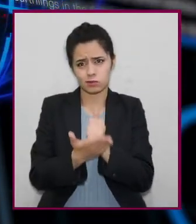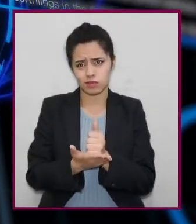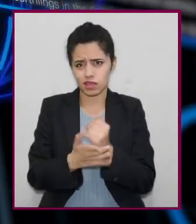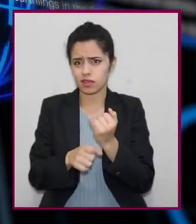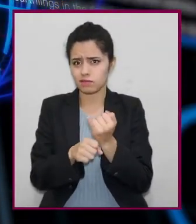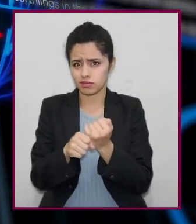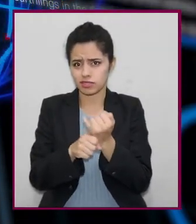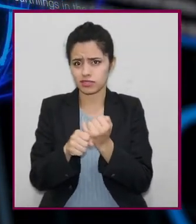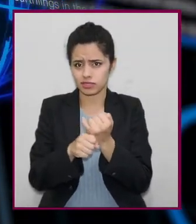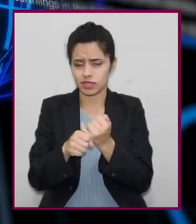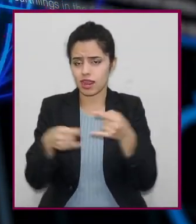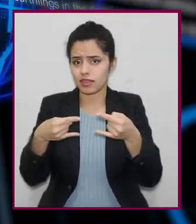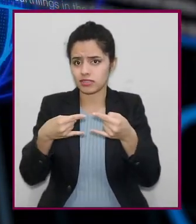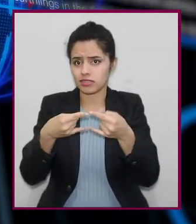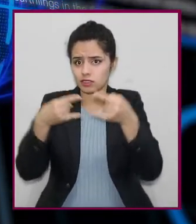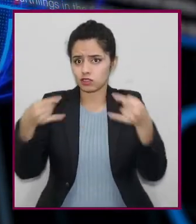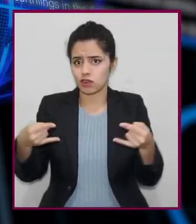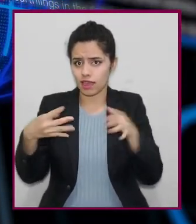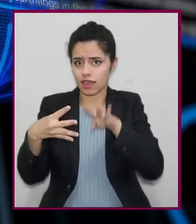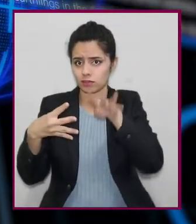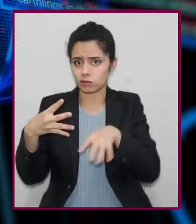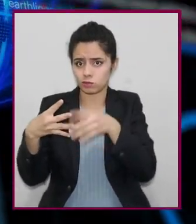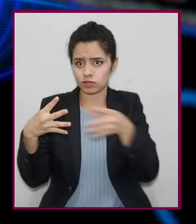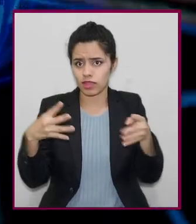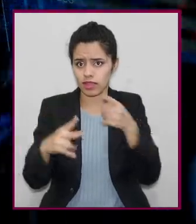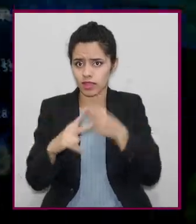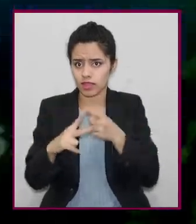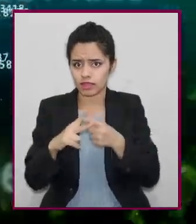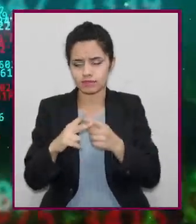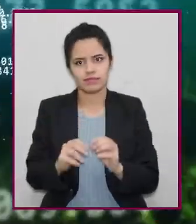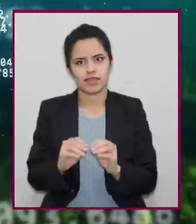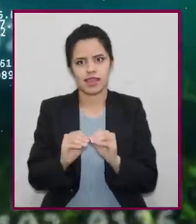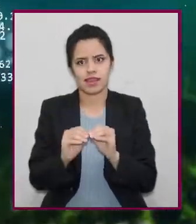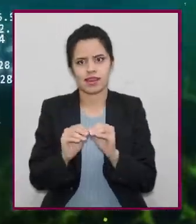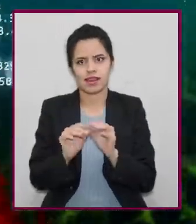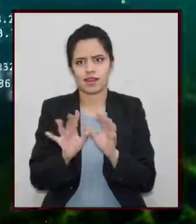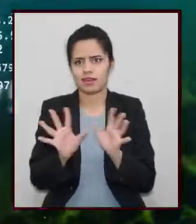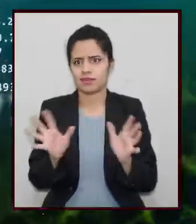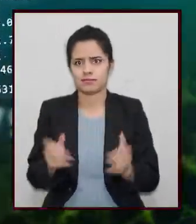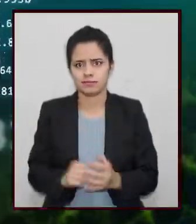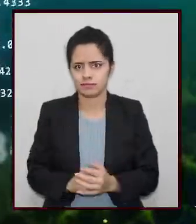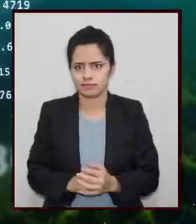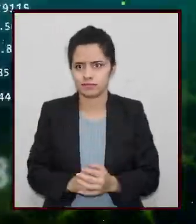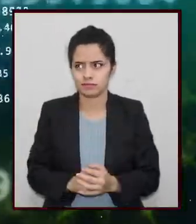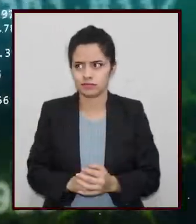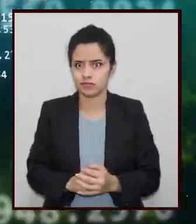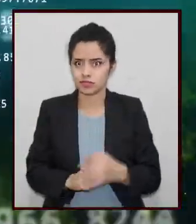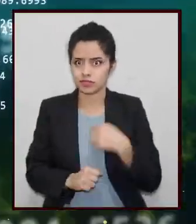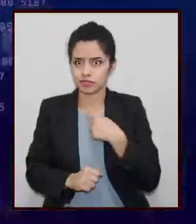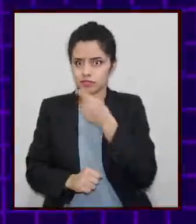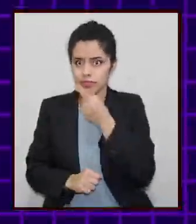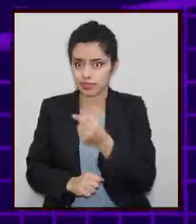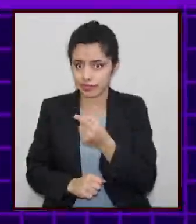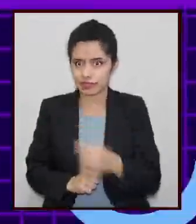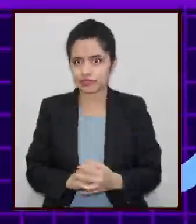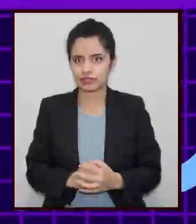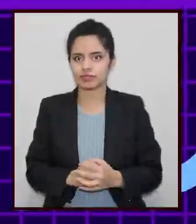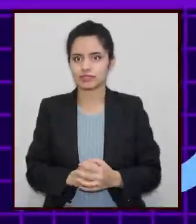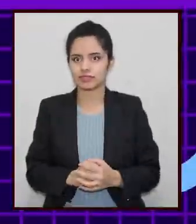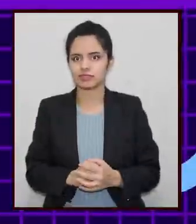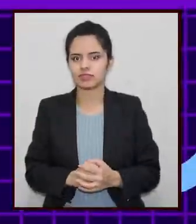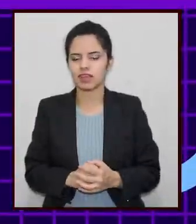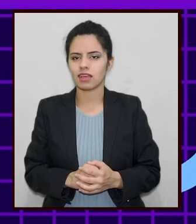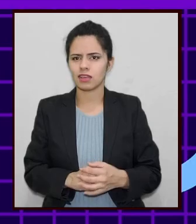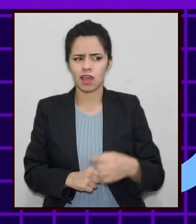¿nos ayudas a investigar sobre la historia de las hojas de cálculo? Ups, lo dije o lo pensé.